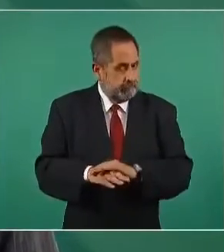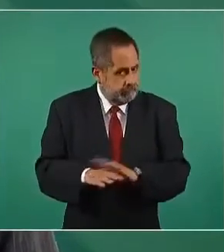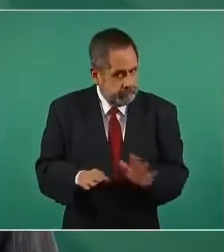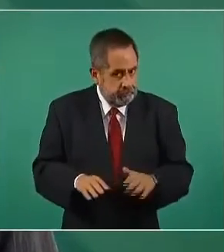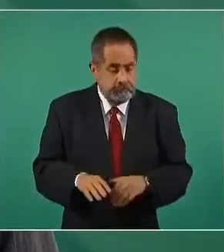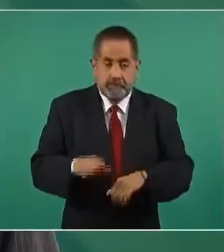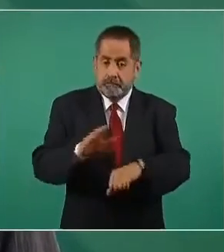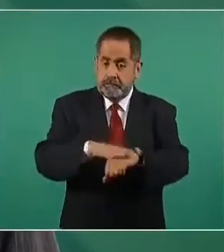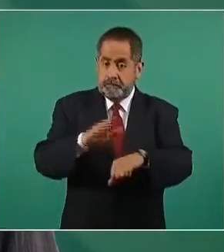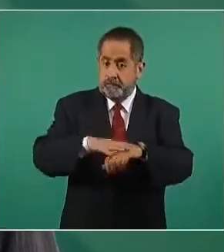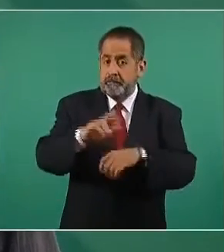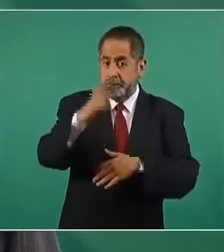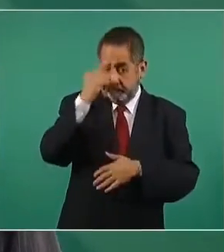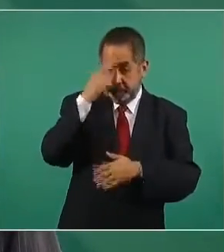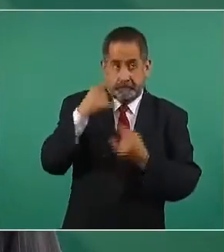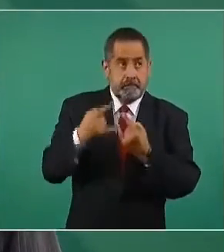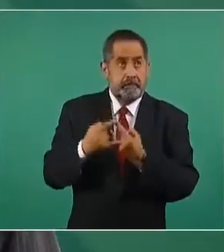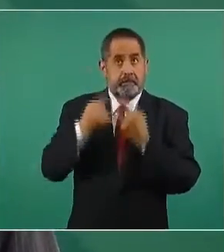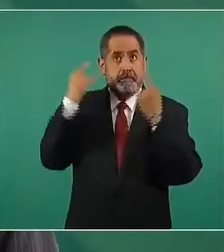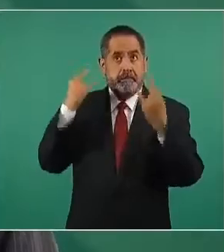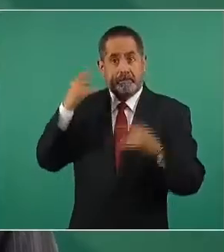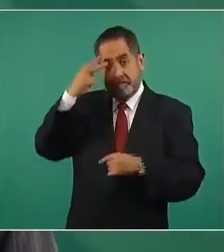en la historia de México,